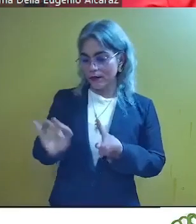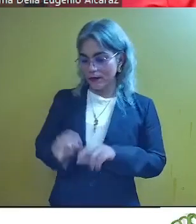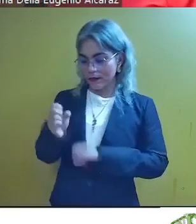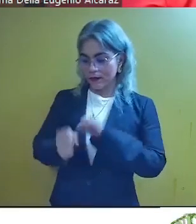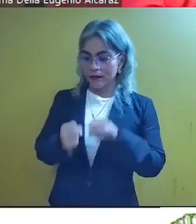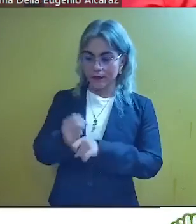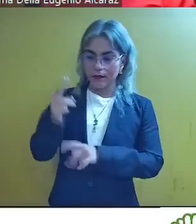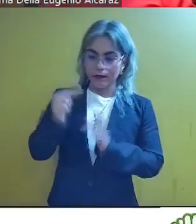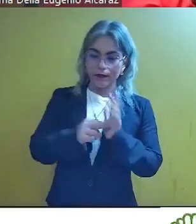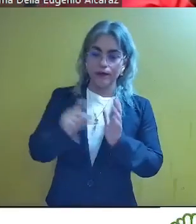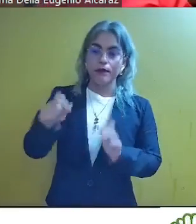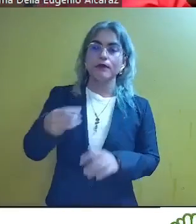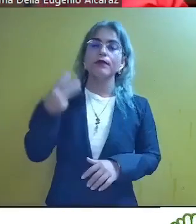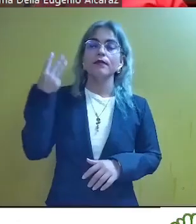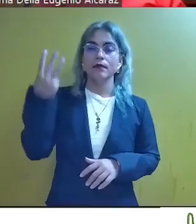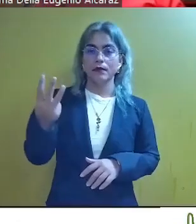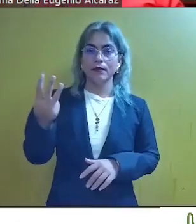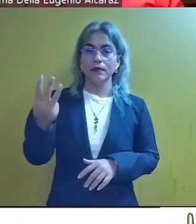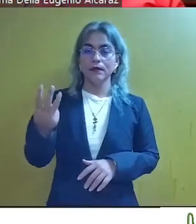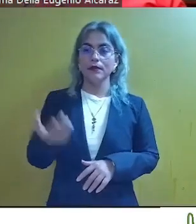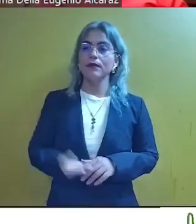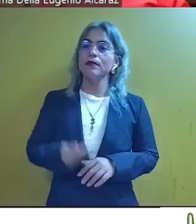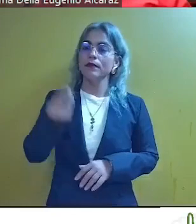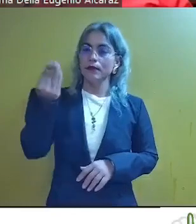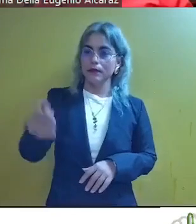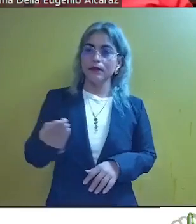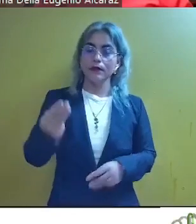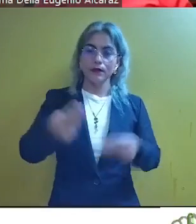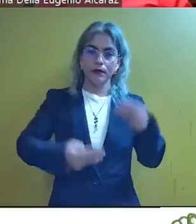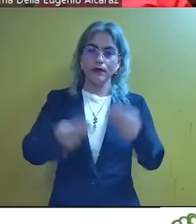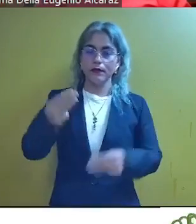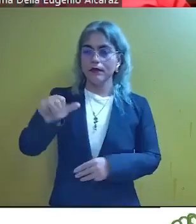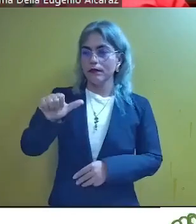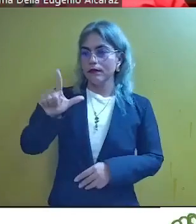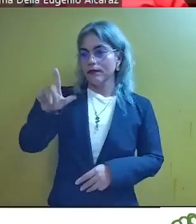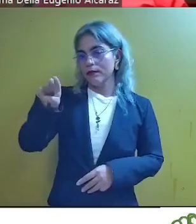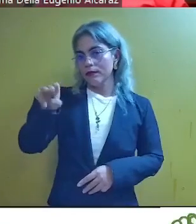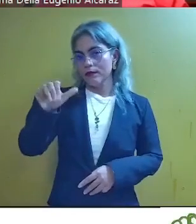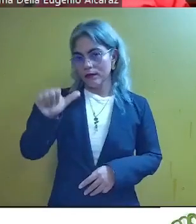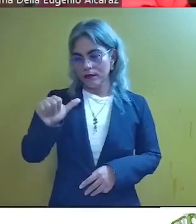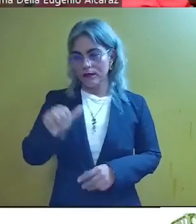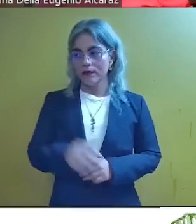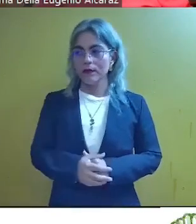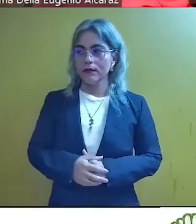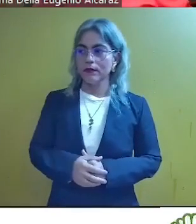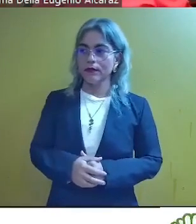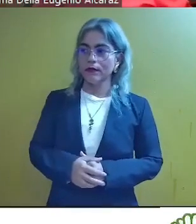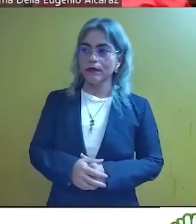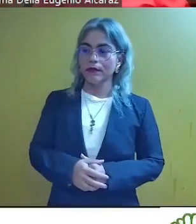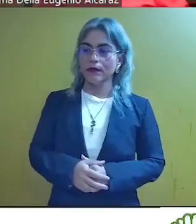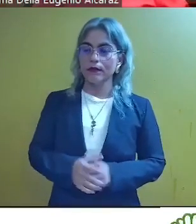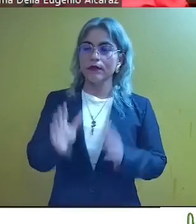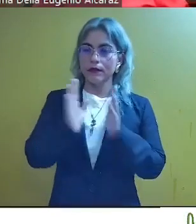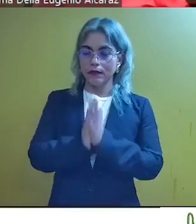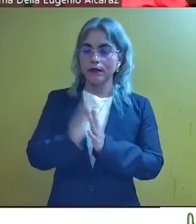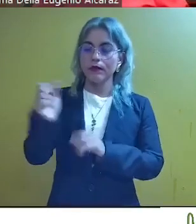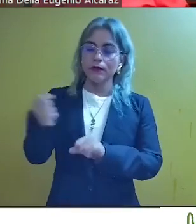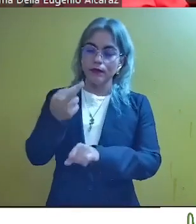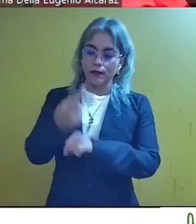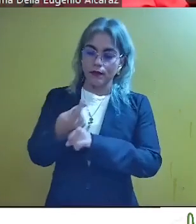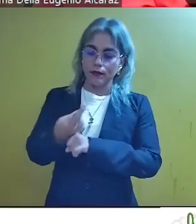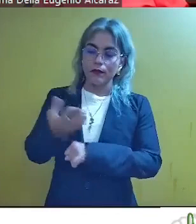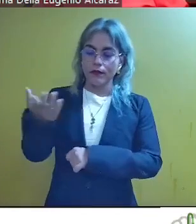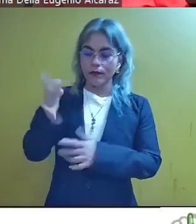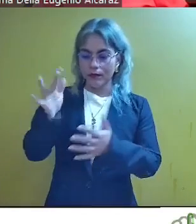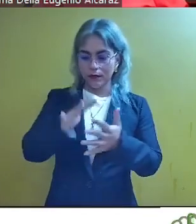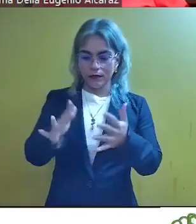TEE/59/2023, el cual fue turnado a la ponencia a cargo de la magistrada Almadelia Eugenio Alcaraz. Por lo tanto, le solicito al secretario